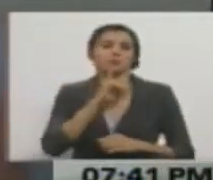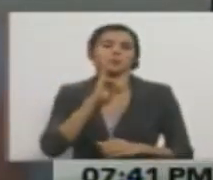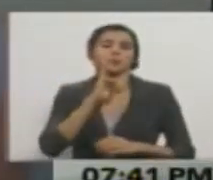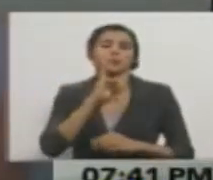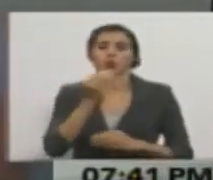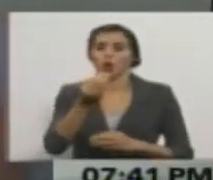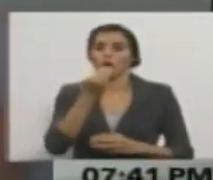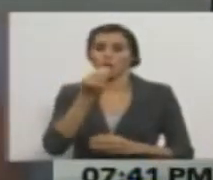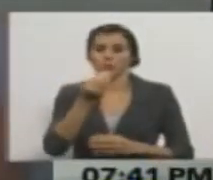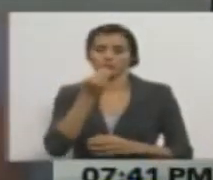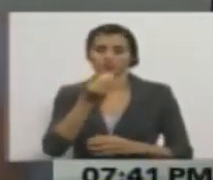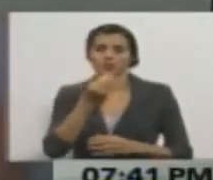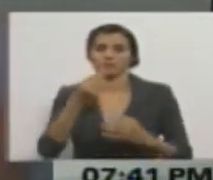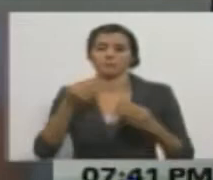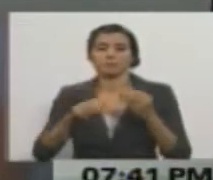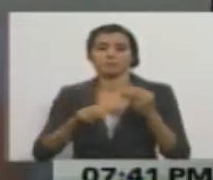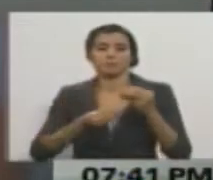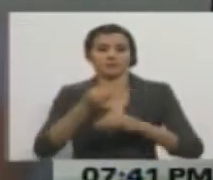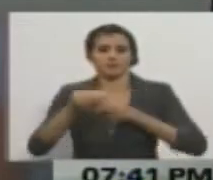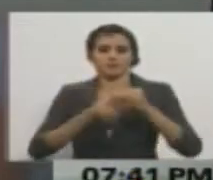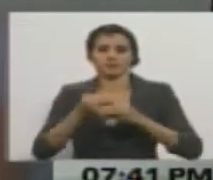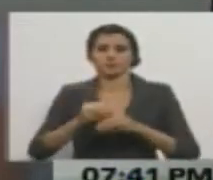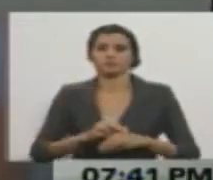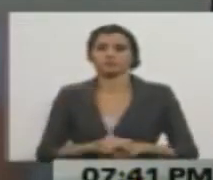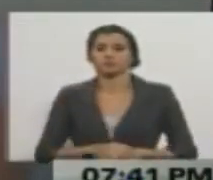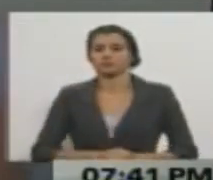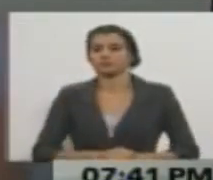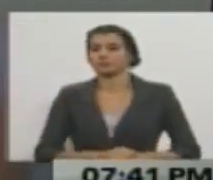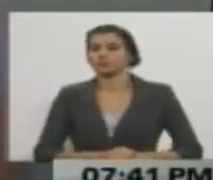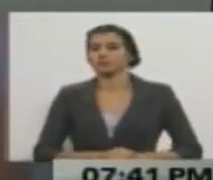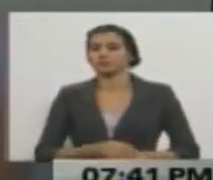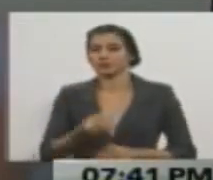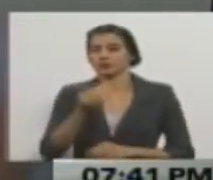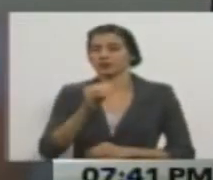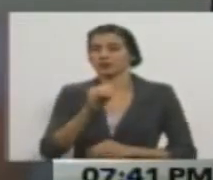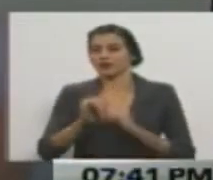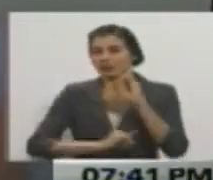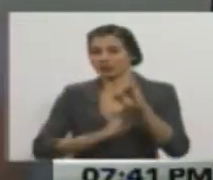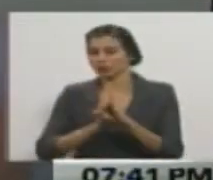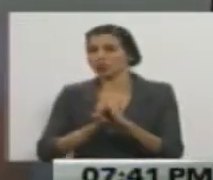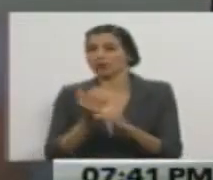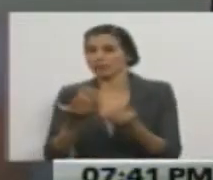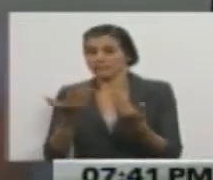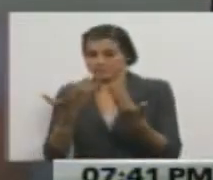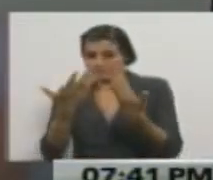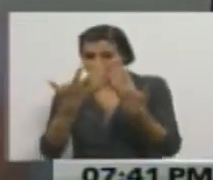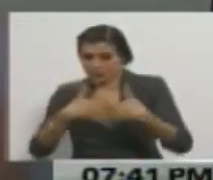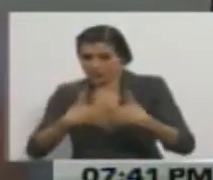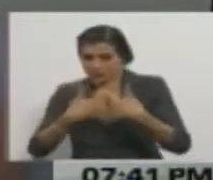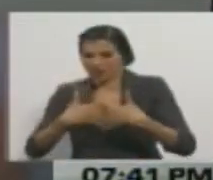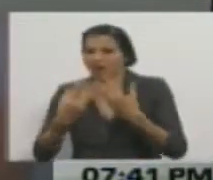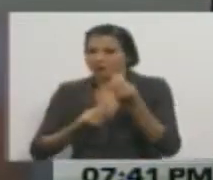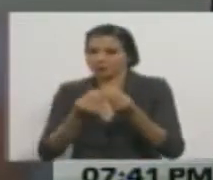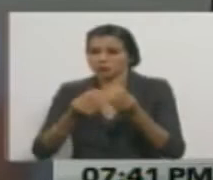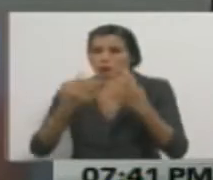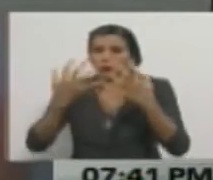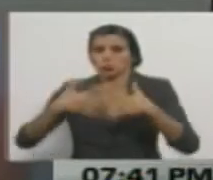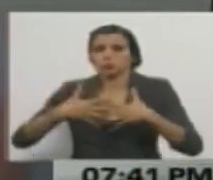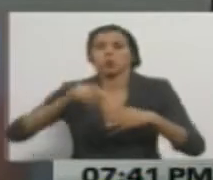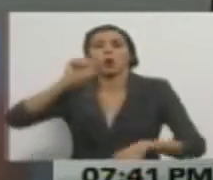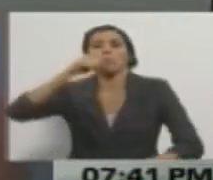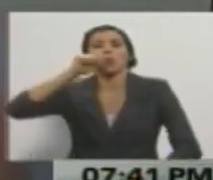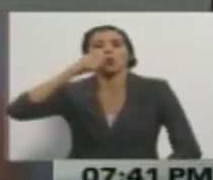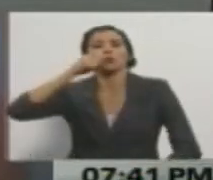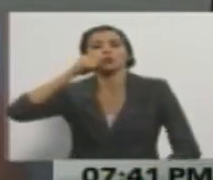Alimenticios Internacionales, Paica Compañía Anónima, es decir, la encargada de procesar los pollos